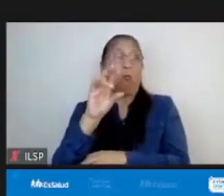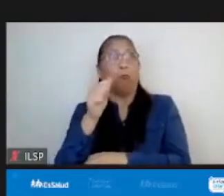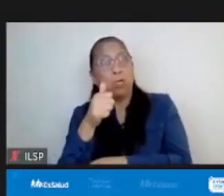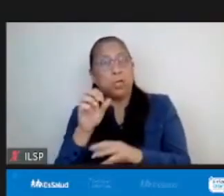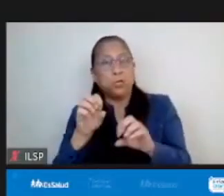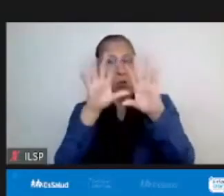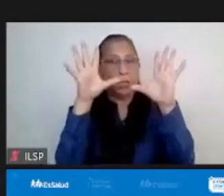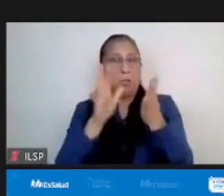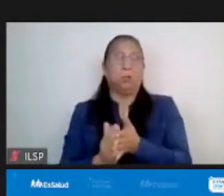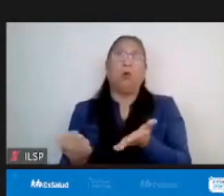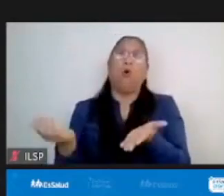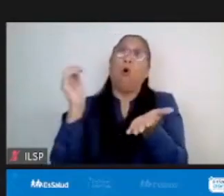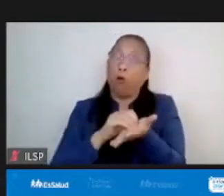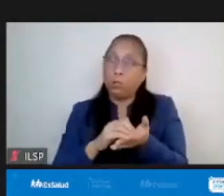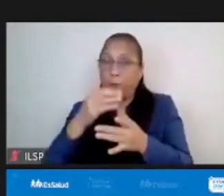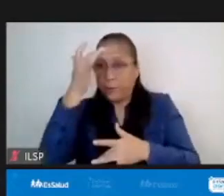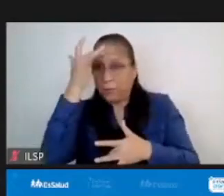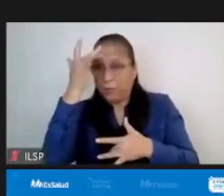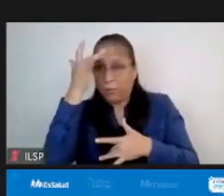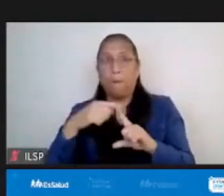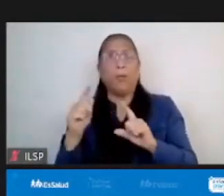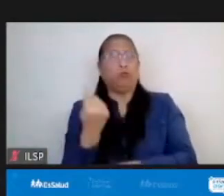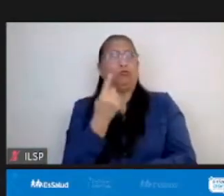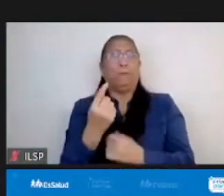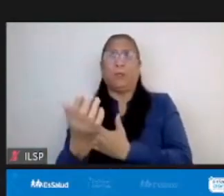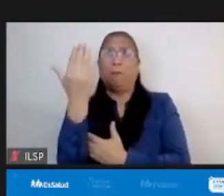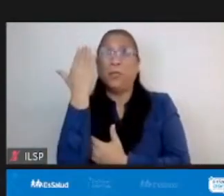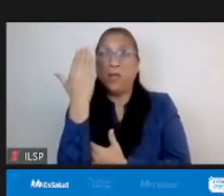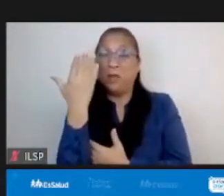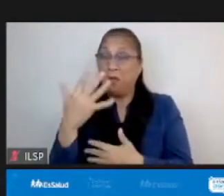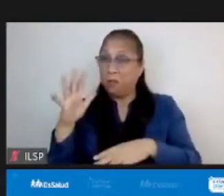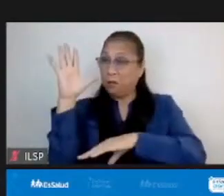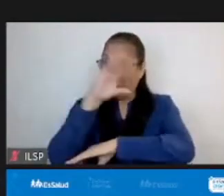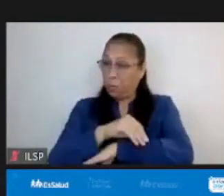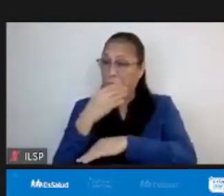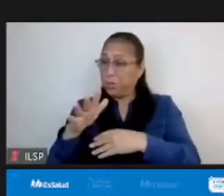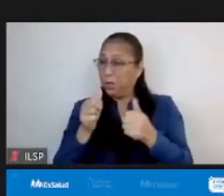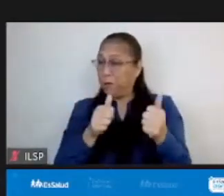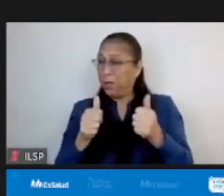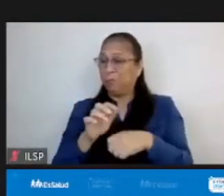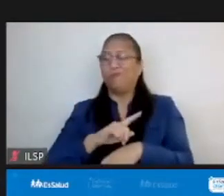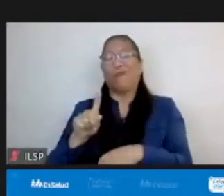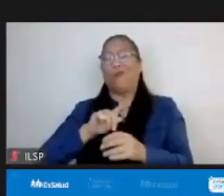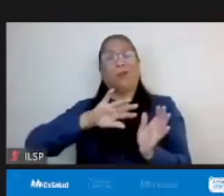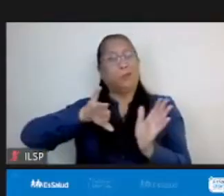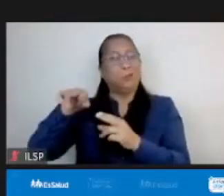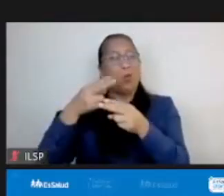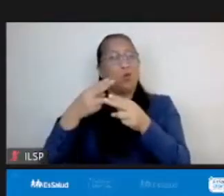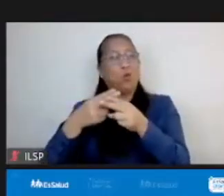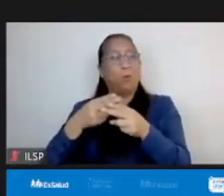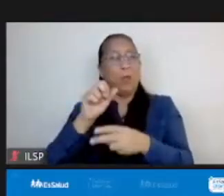otro encima después, pero que sea en la mañana estar mal y en la noche estar bien, yo creo que va más con un tema de alergia, como una rinitis.